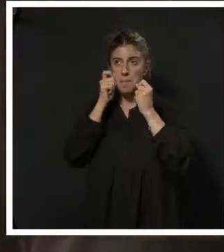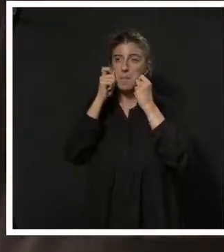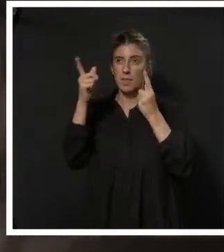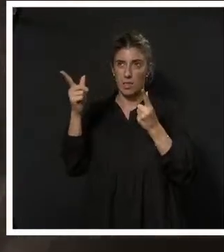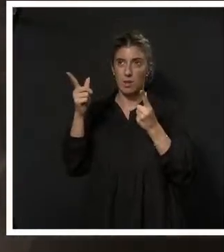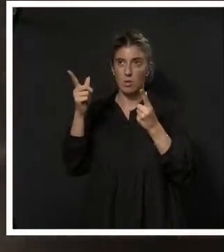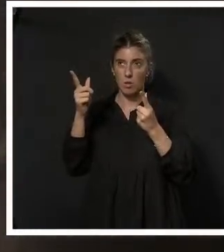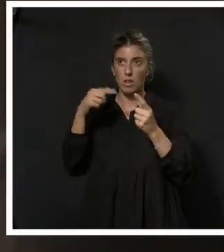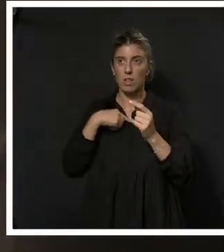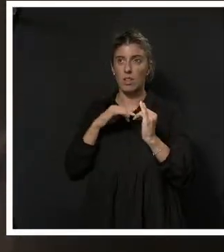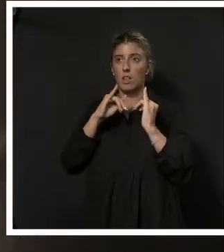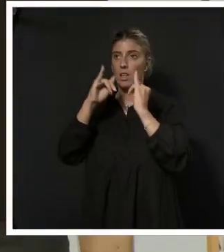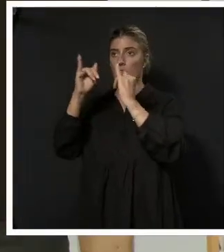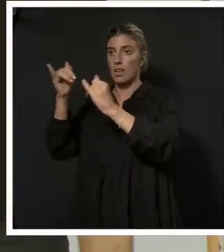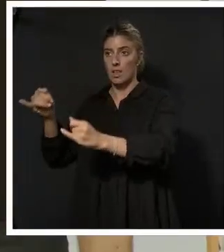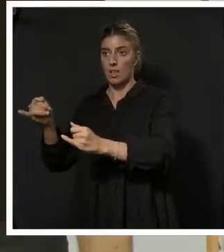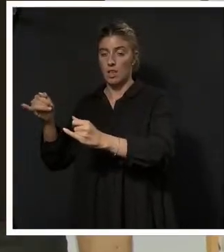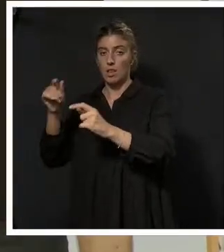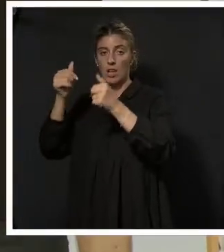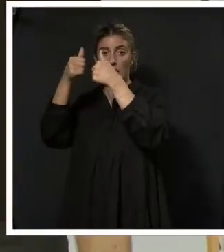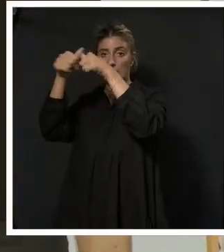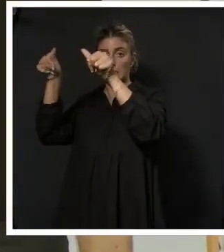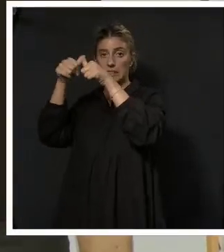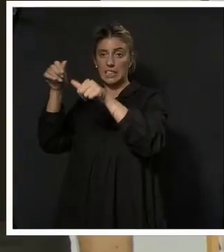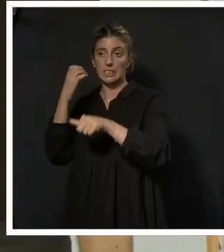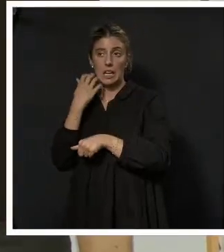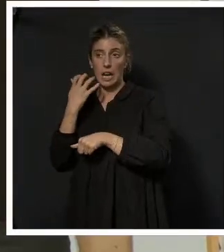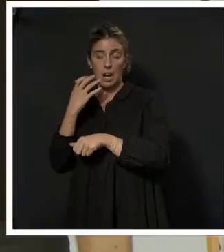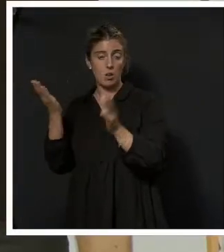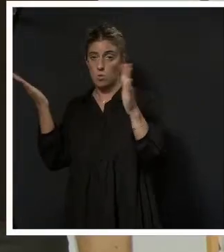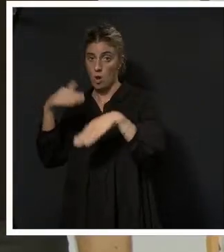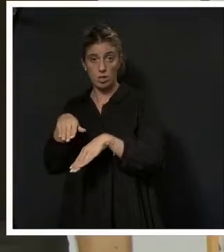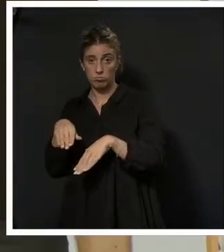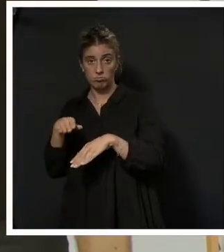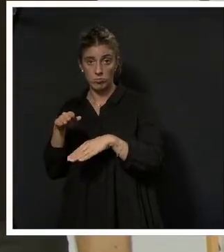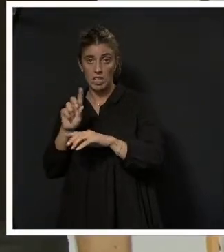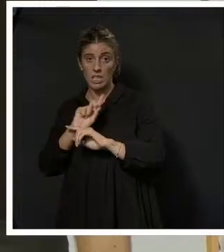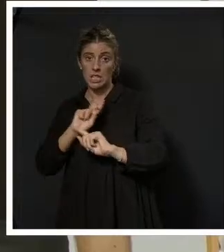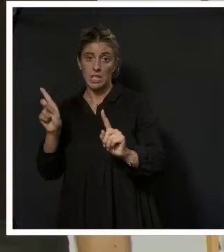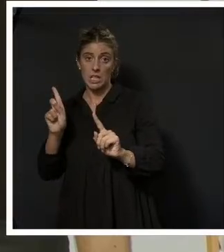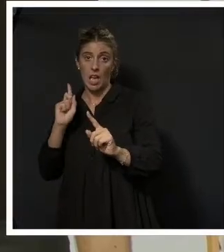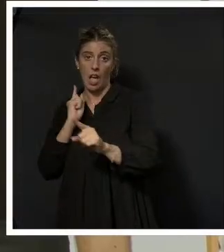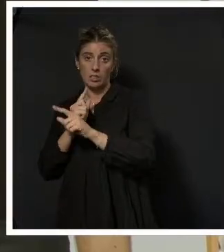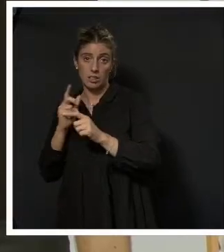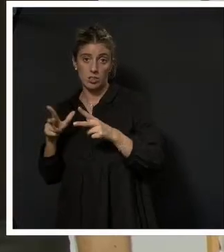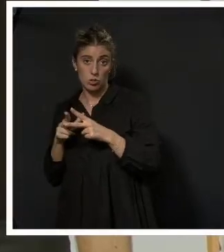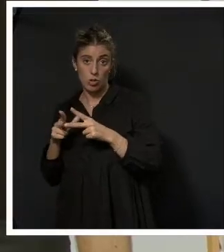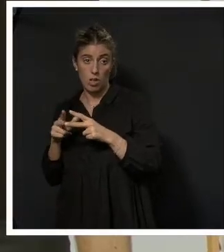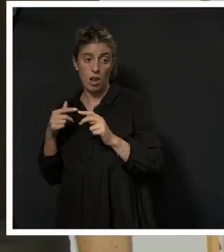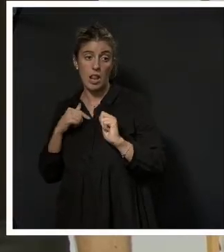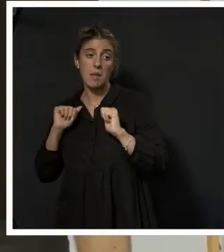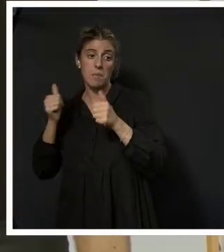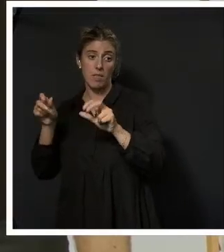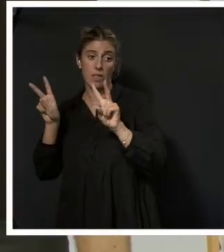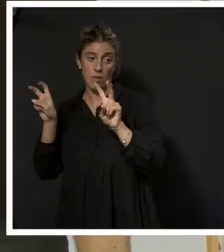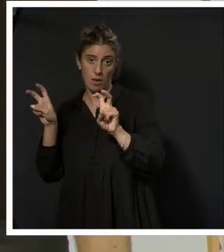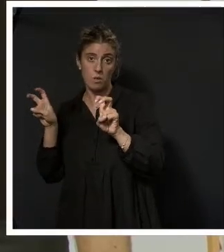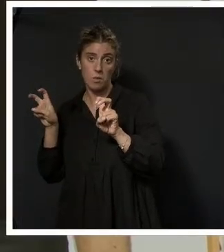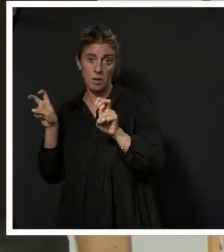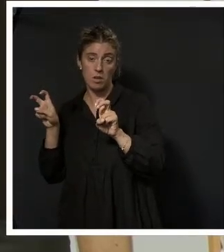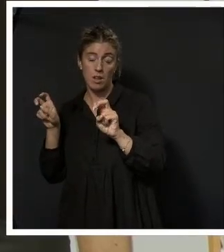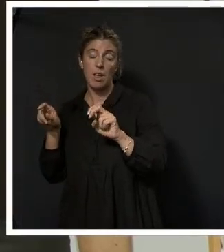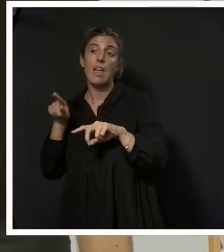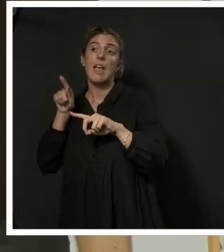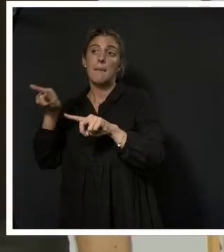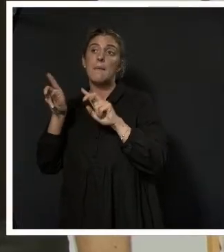chequé unas ciudades no que uno no tiene ninguna etiqueta de rarita de antisocial entonces puede empezar de nuevo pueden empezar de nuevo